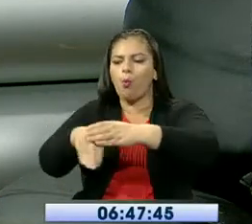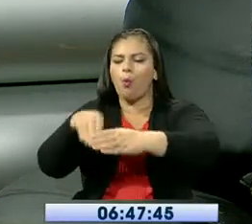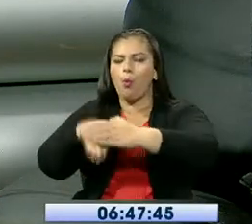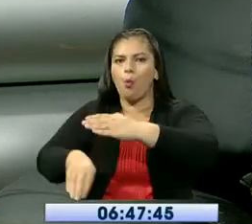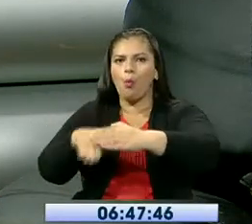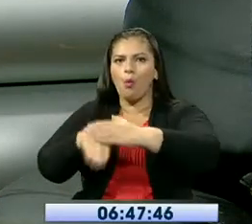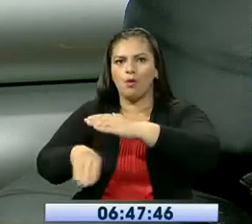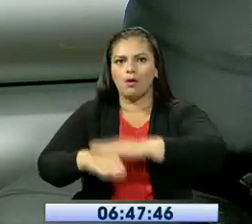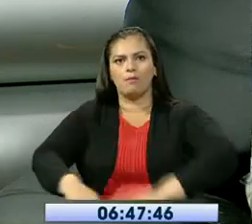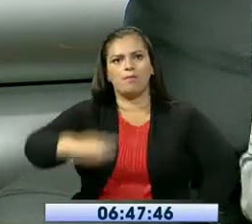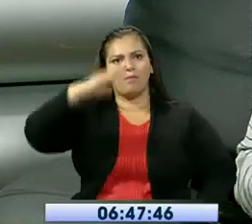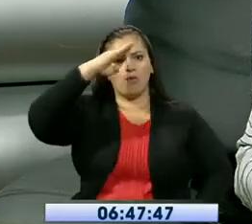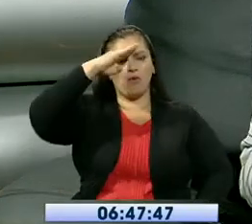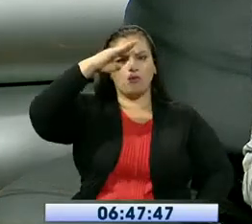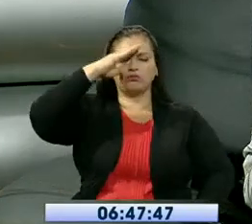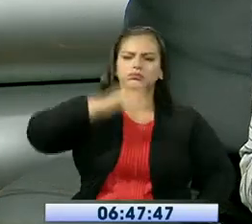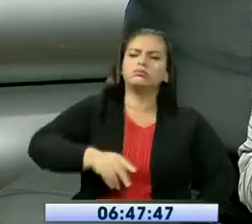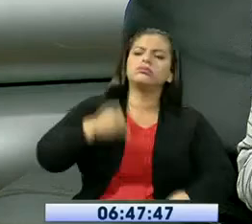de Guayaquil.